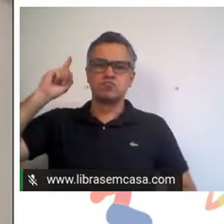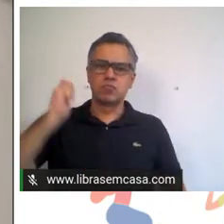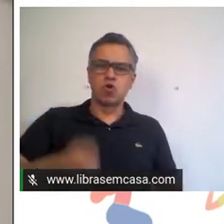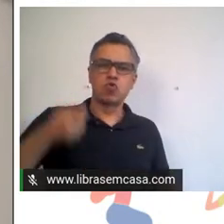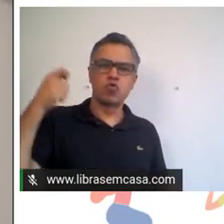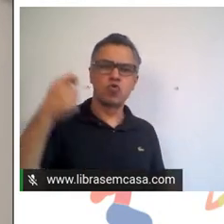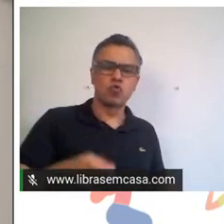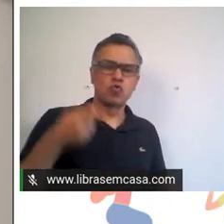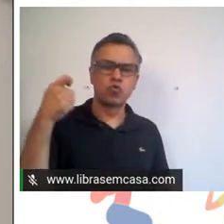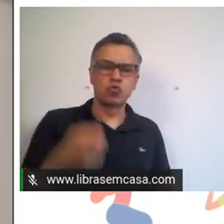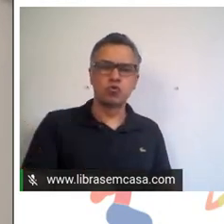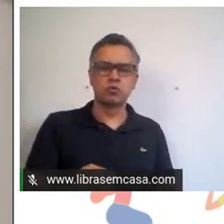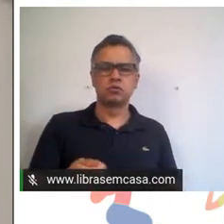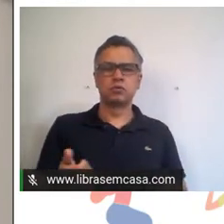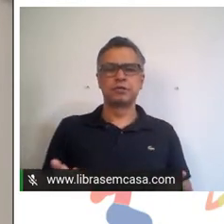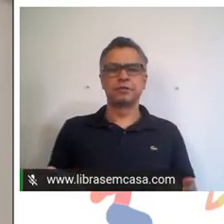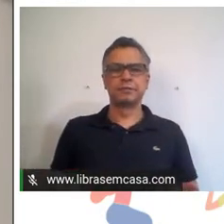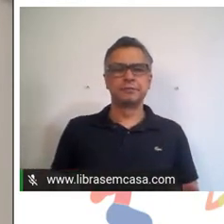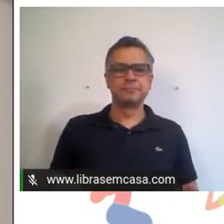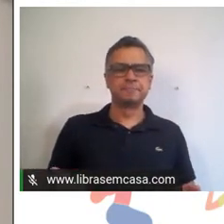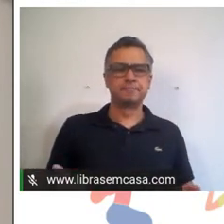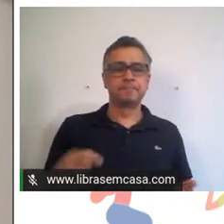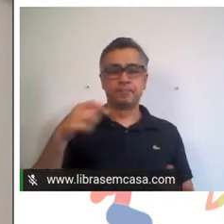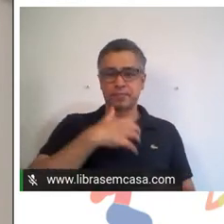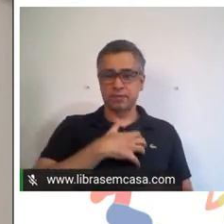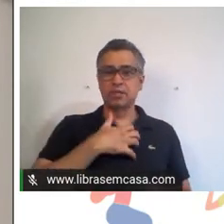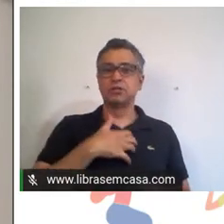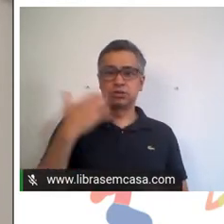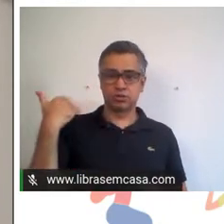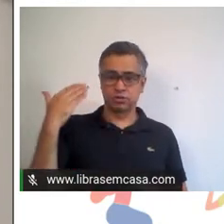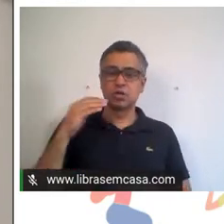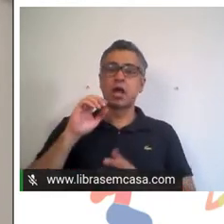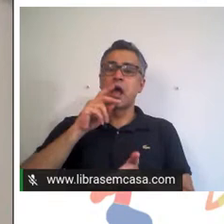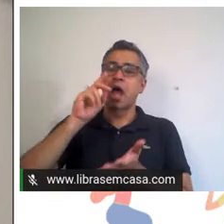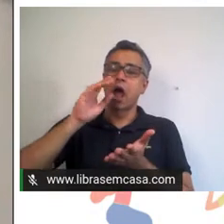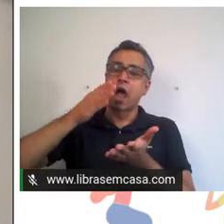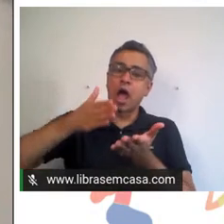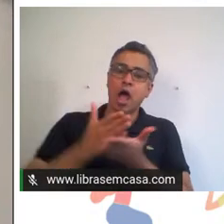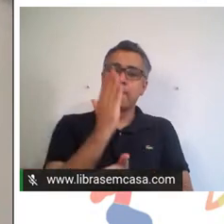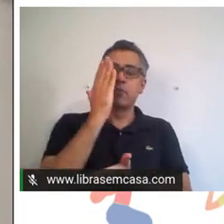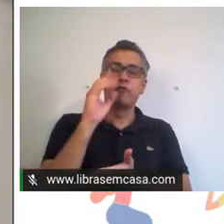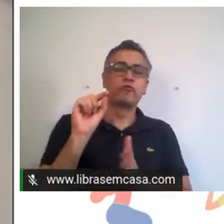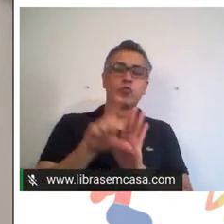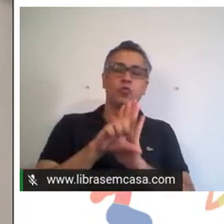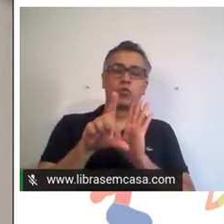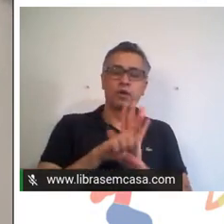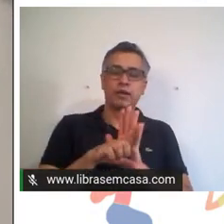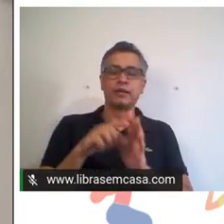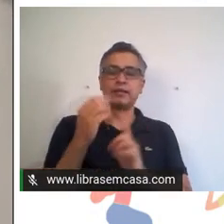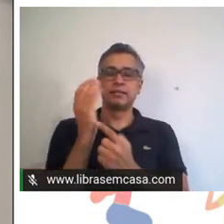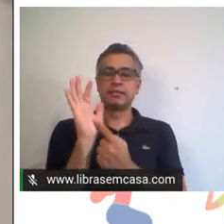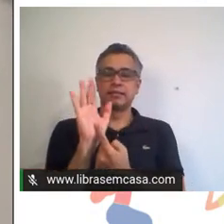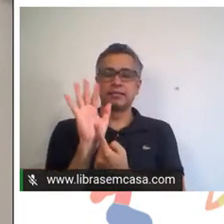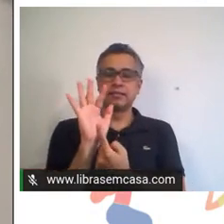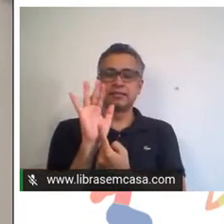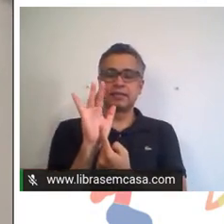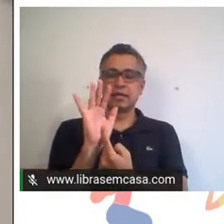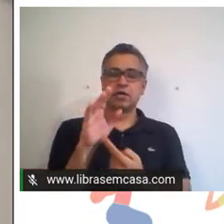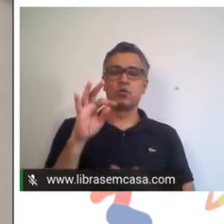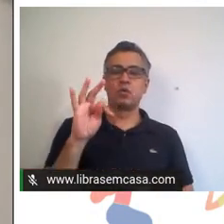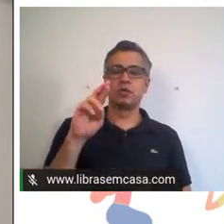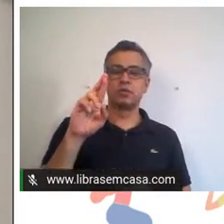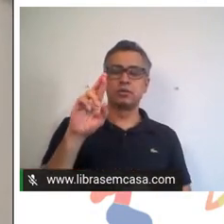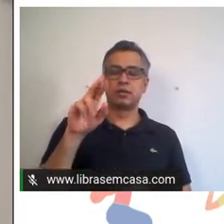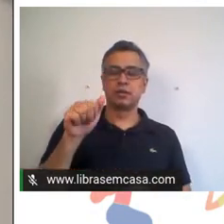permanente. Tuvimos en Argentina la aprobación del trigo transgénico, tuvimos la aprobación